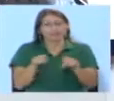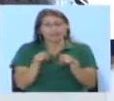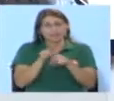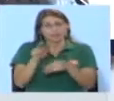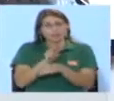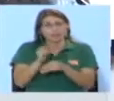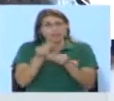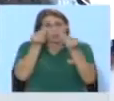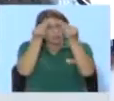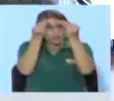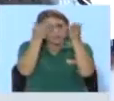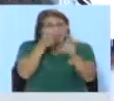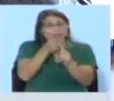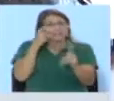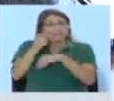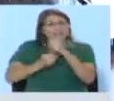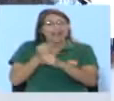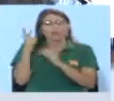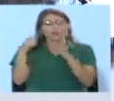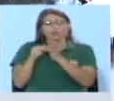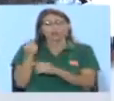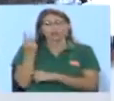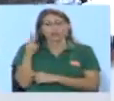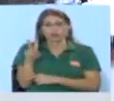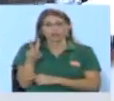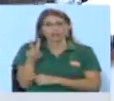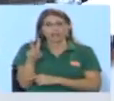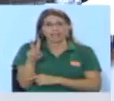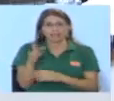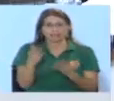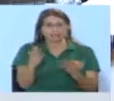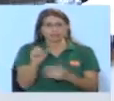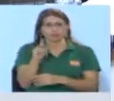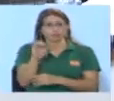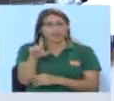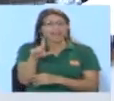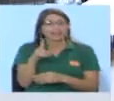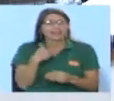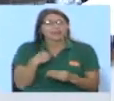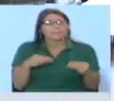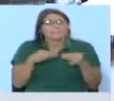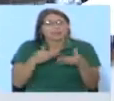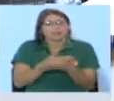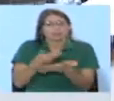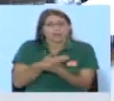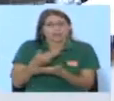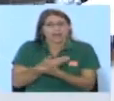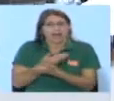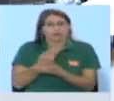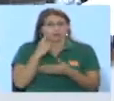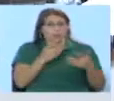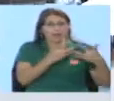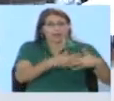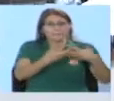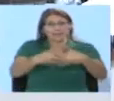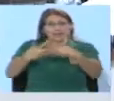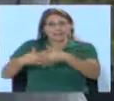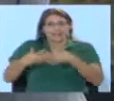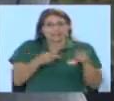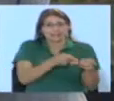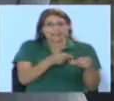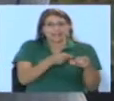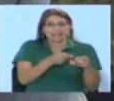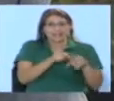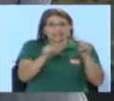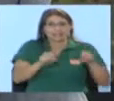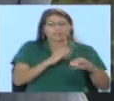que en realidad SUTEL tiene los más actualizados porque los operadores están obligados a entregar esos datos a la SUTEL y que no son los datos con los